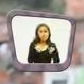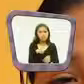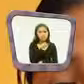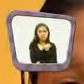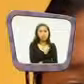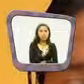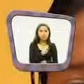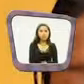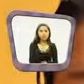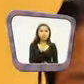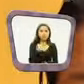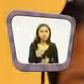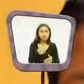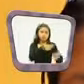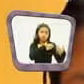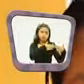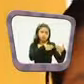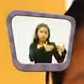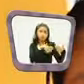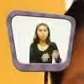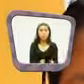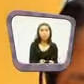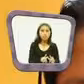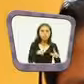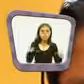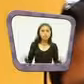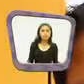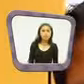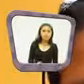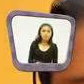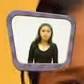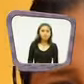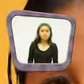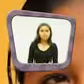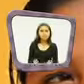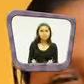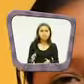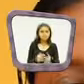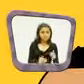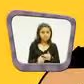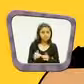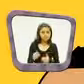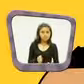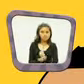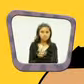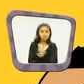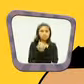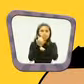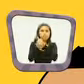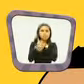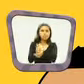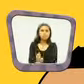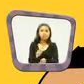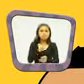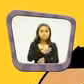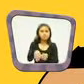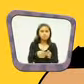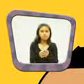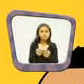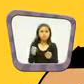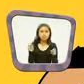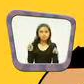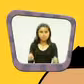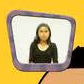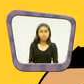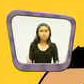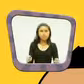se lo lleven. Que no se acerquen al lugar porque igual va a seguir deslizándose las casas. Colabora en todo lo que puedas a tus vecinos